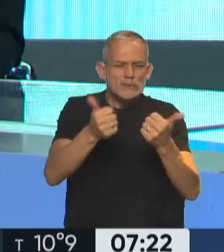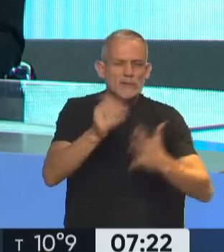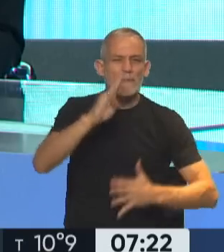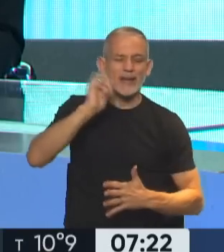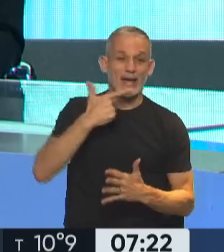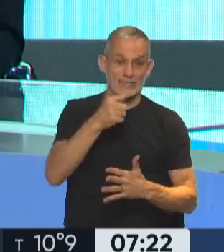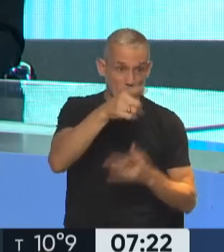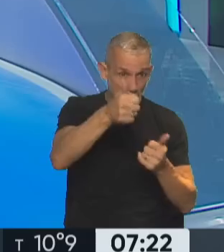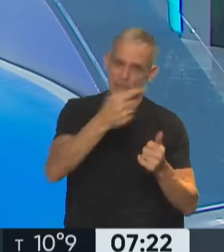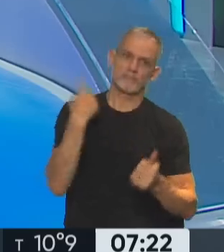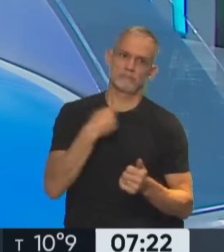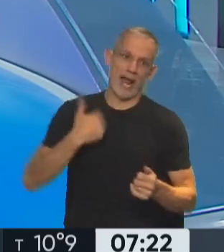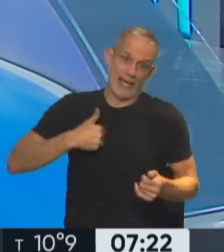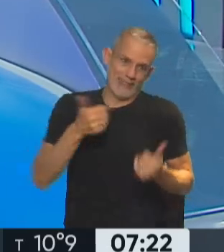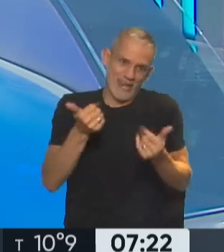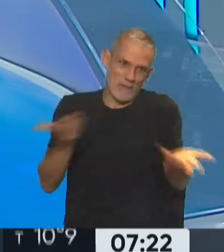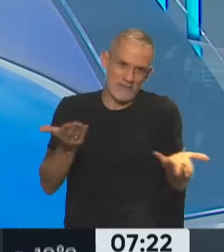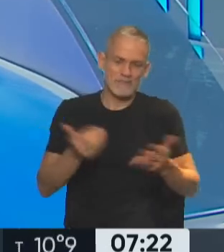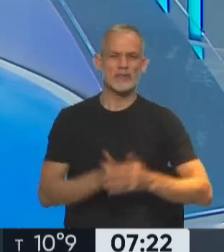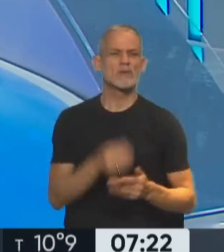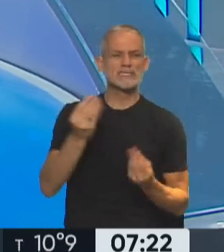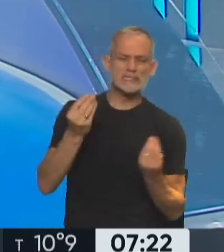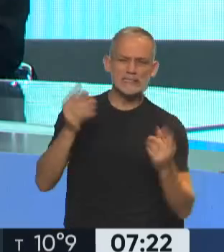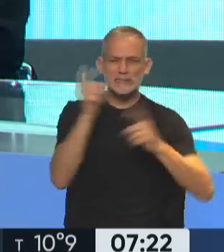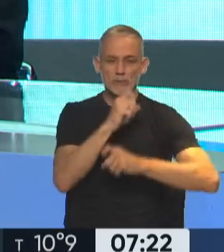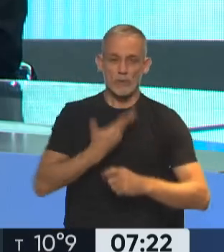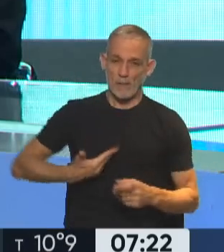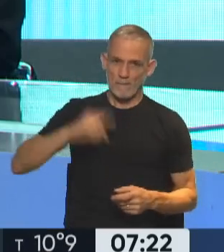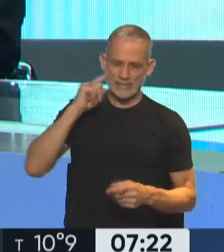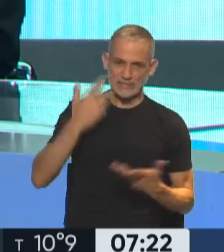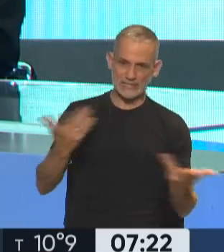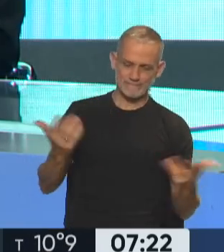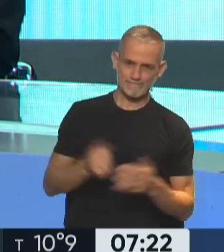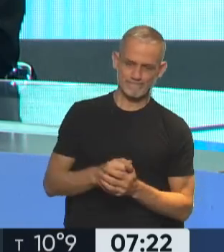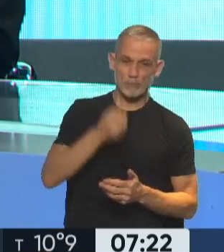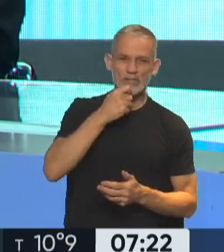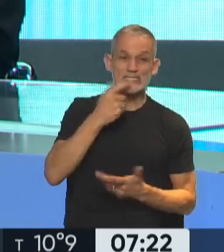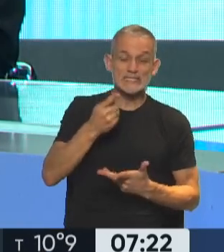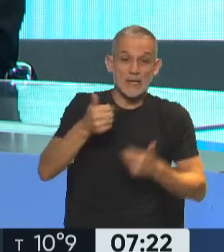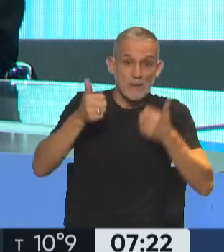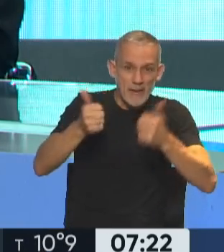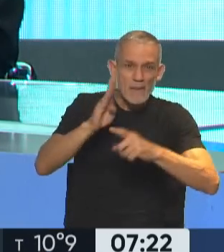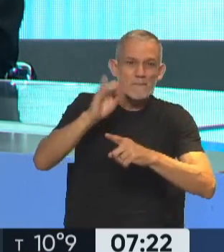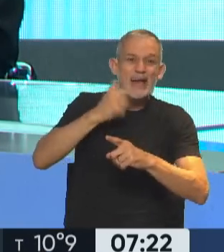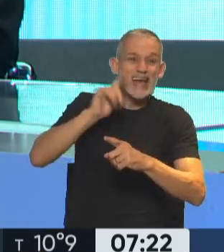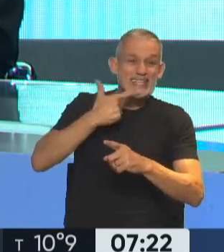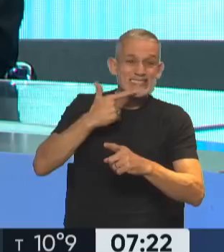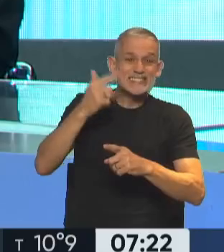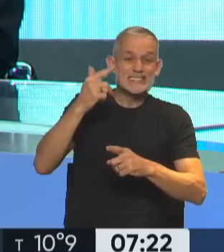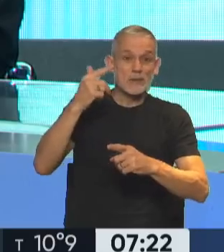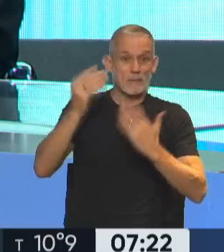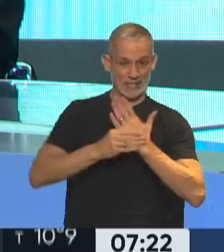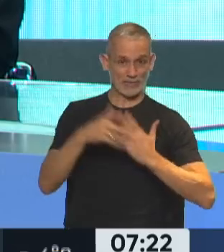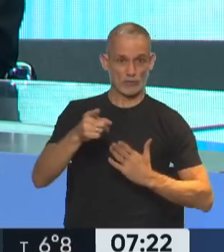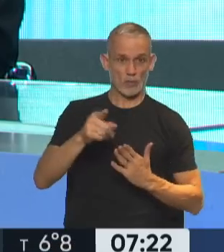bien al país, nos va a ir bien a nosotros, le va a ir bien a todo el mundo. Pero qué dilema para el presidente, ¿no? Porque si le va bien a la economía con un